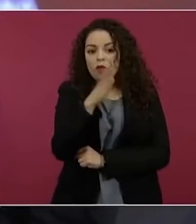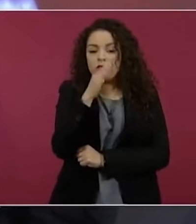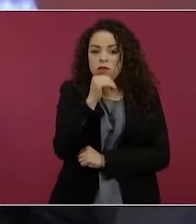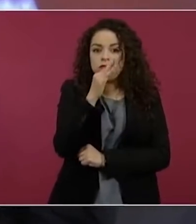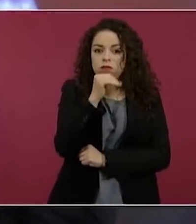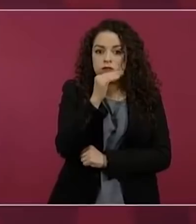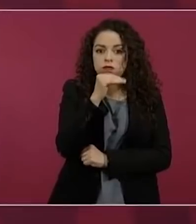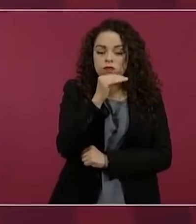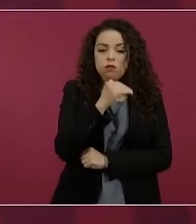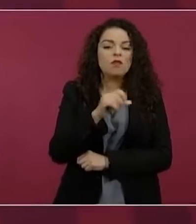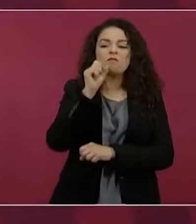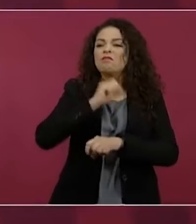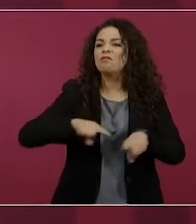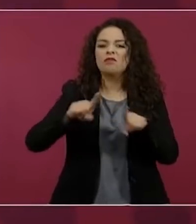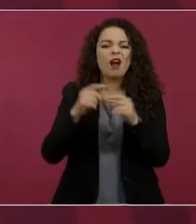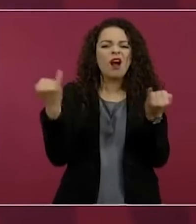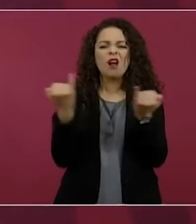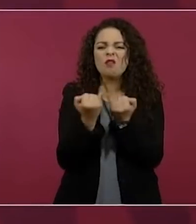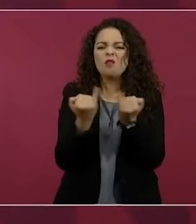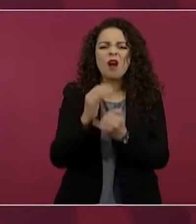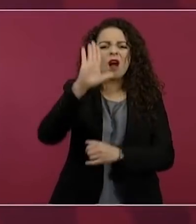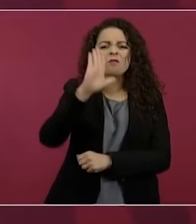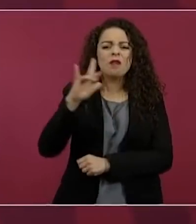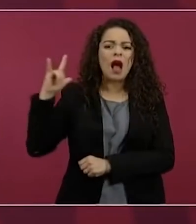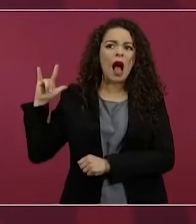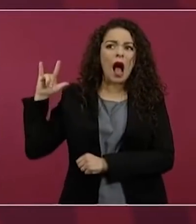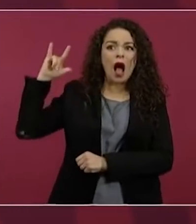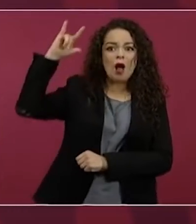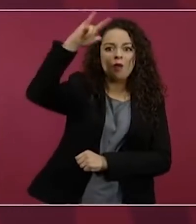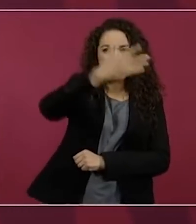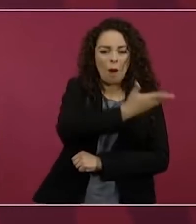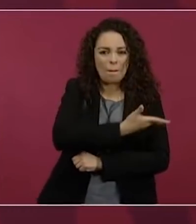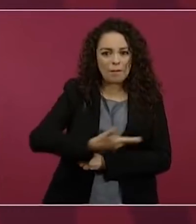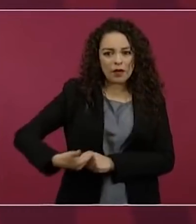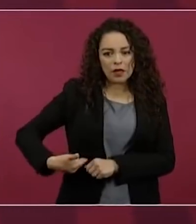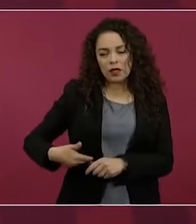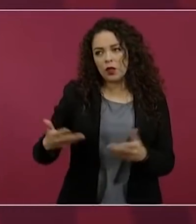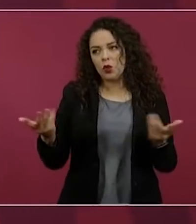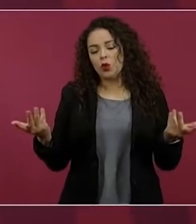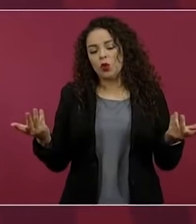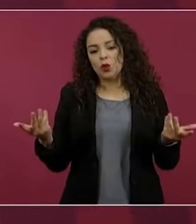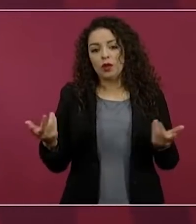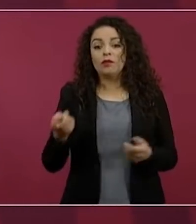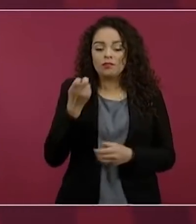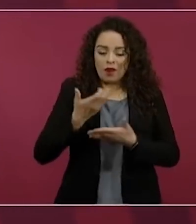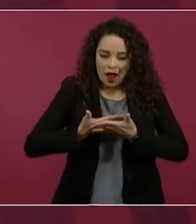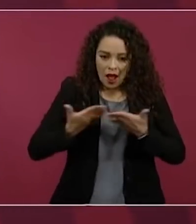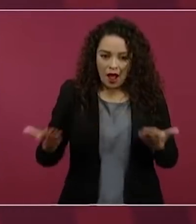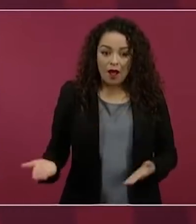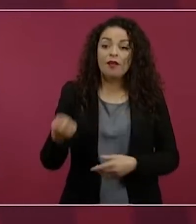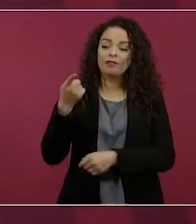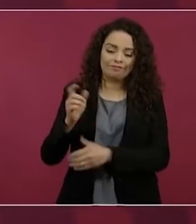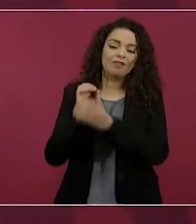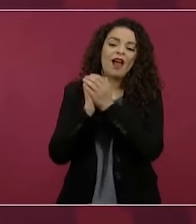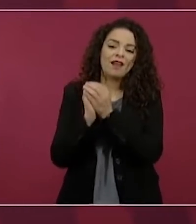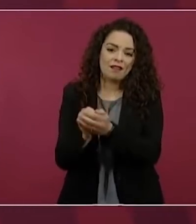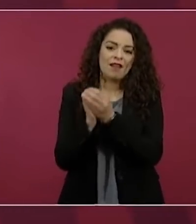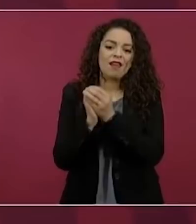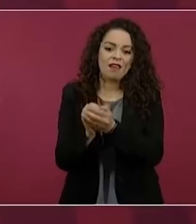presidencial, de esos negocios que hicieron, y ahora lo estamos rifando pues para